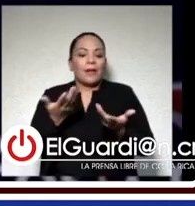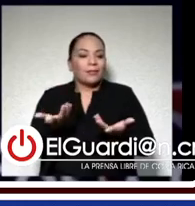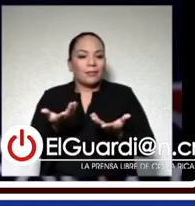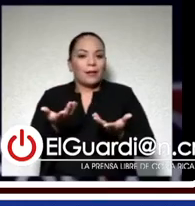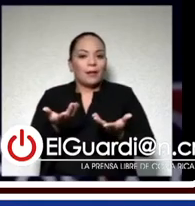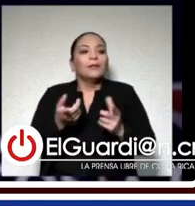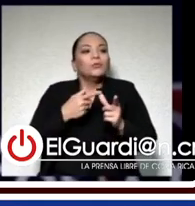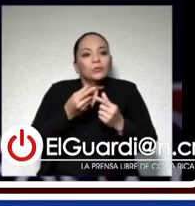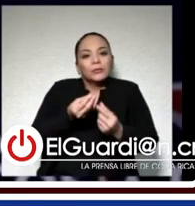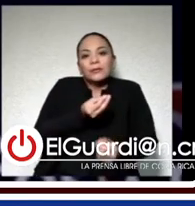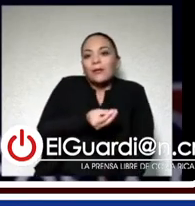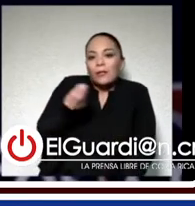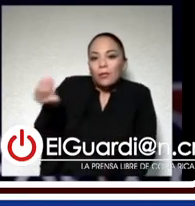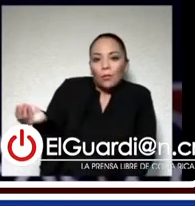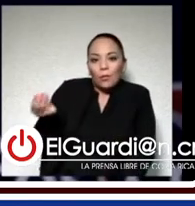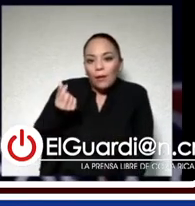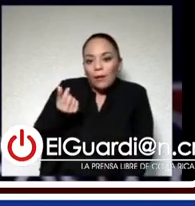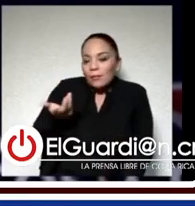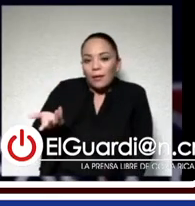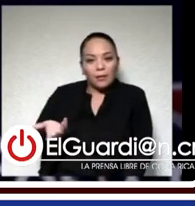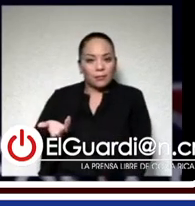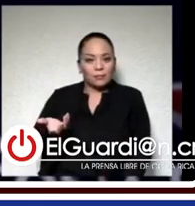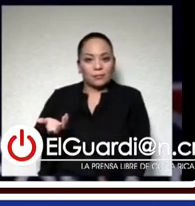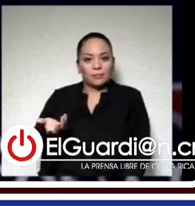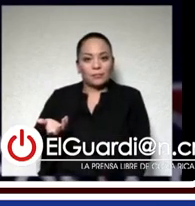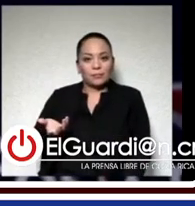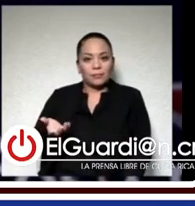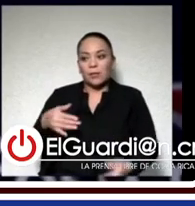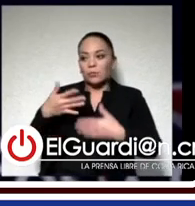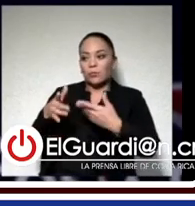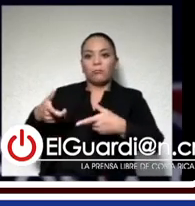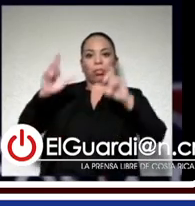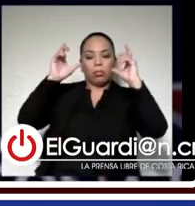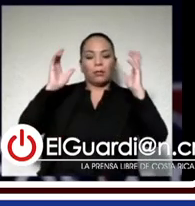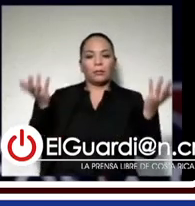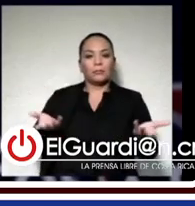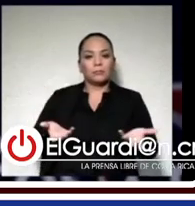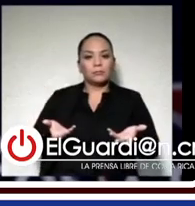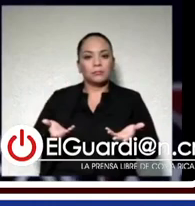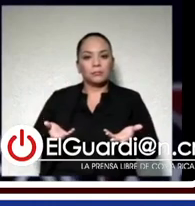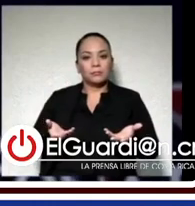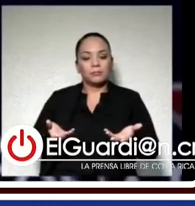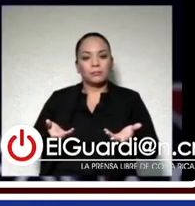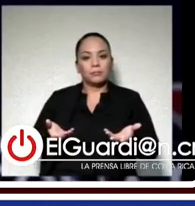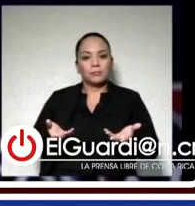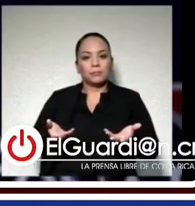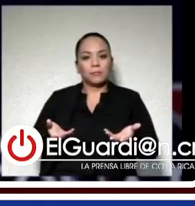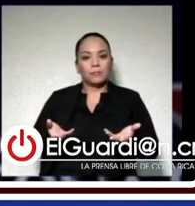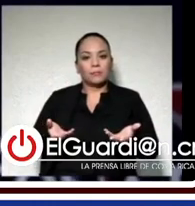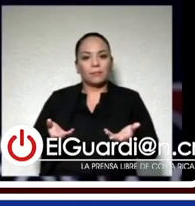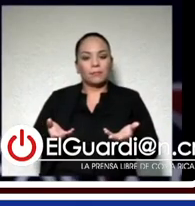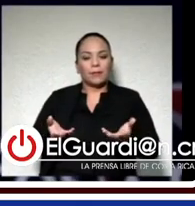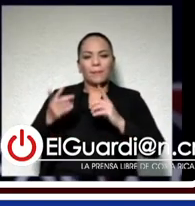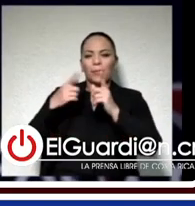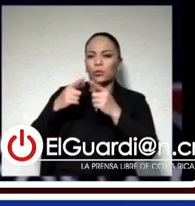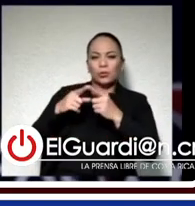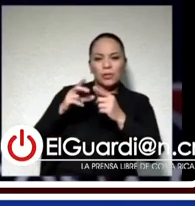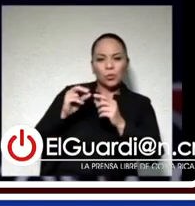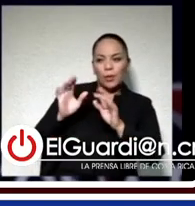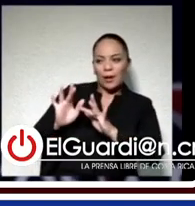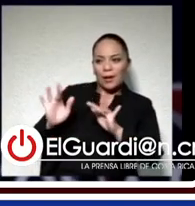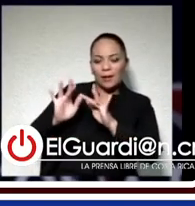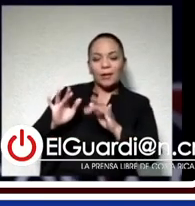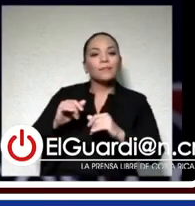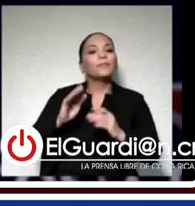dinero. Y sí, nos dejó todo, solo ayudó con la demora para el Michal y nunca más. Pero no era caridad, entonces, es que doctora, si yo le digo, deme si